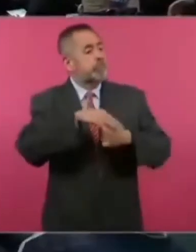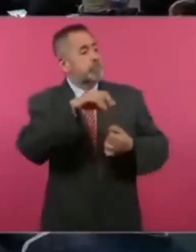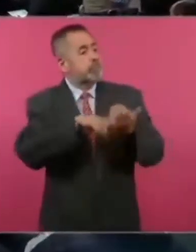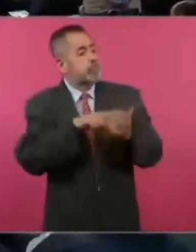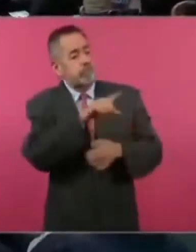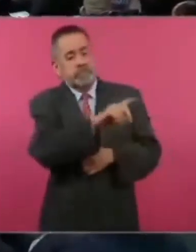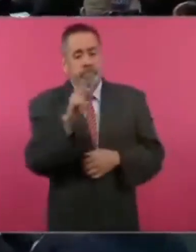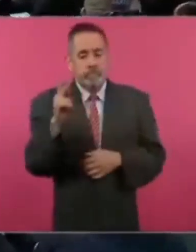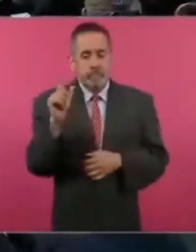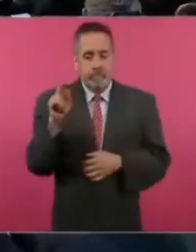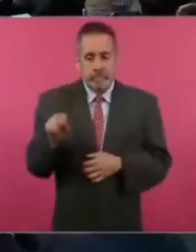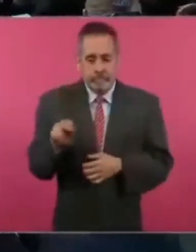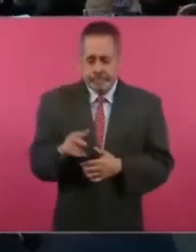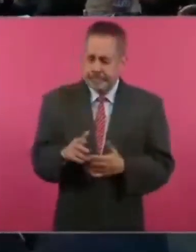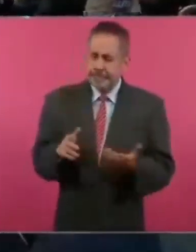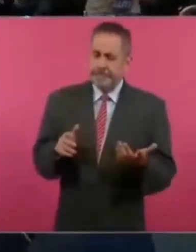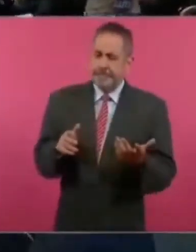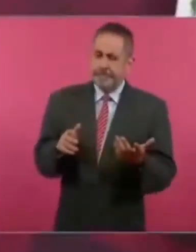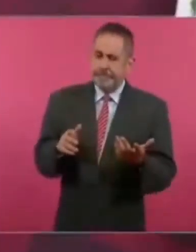Y no sabían